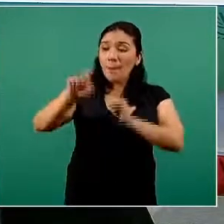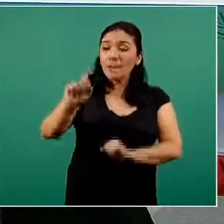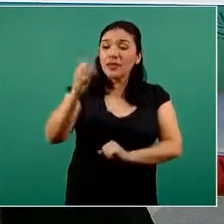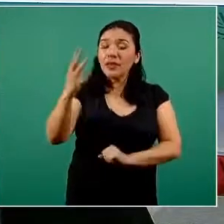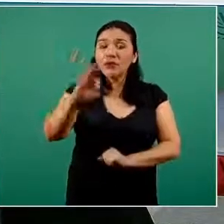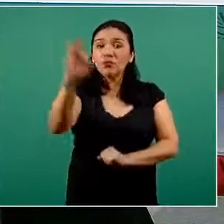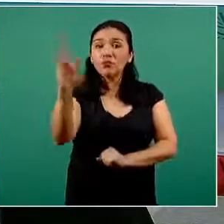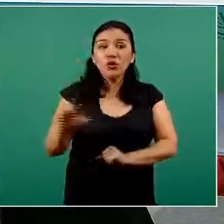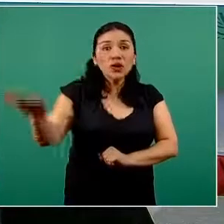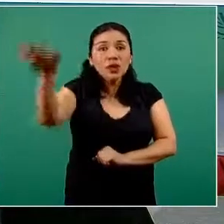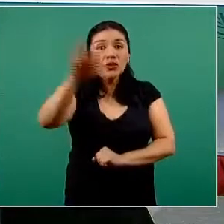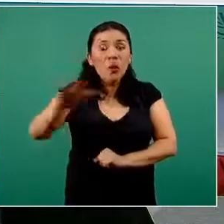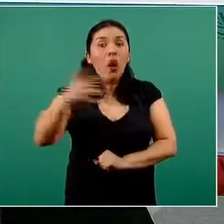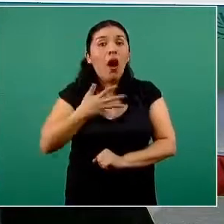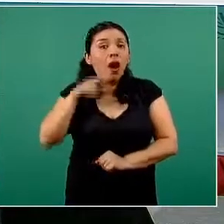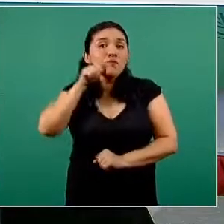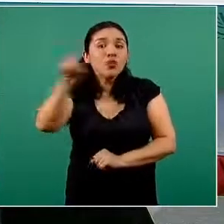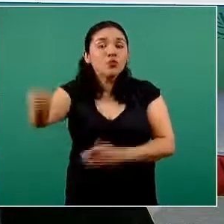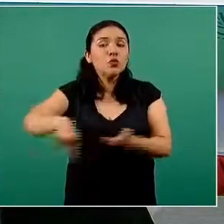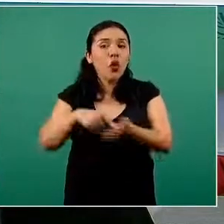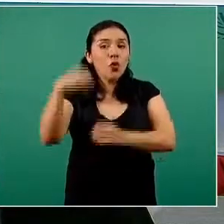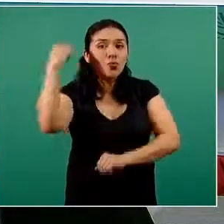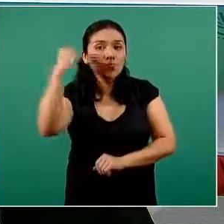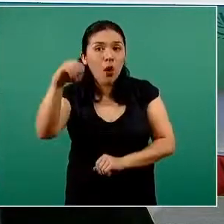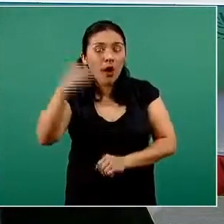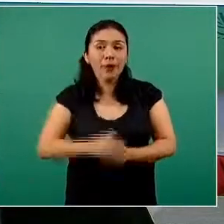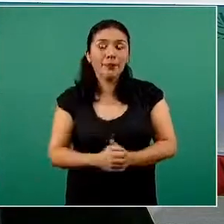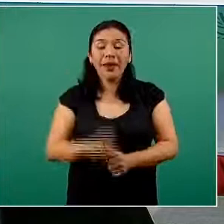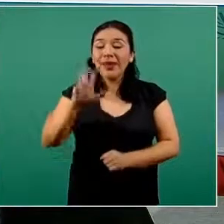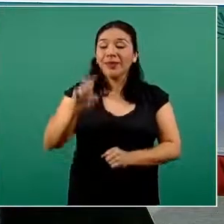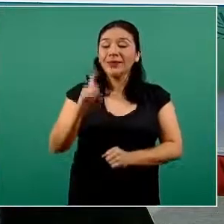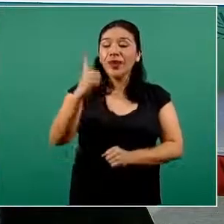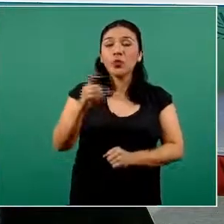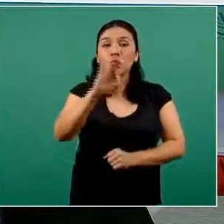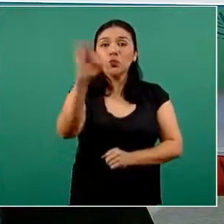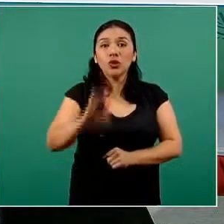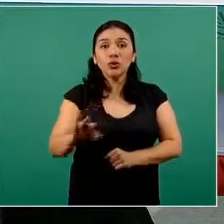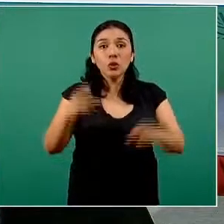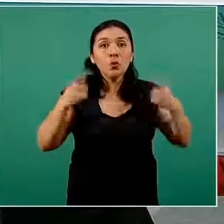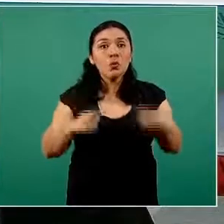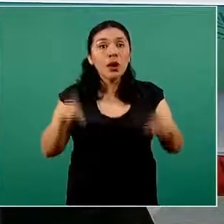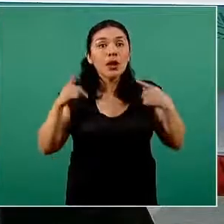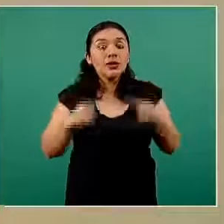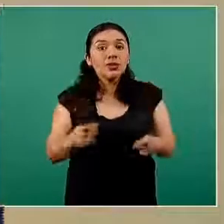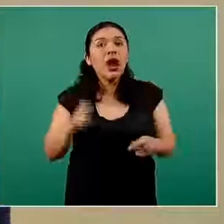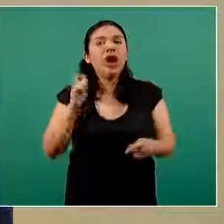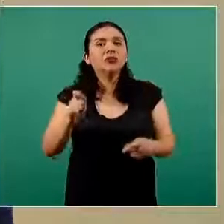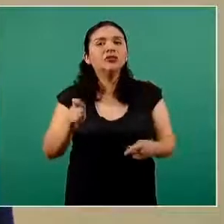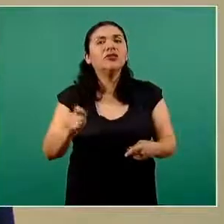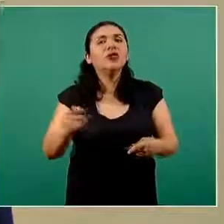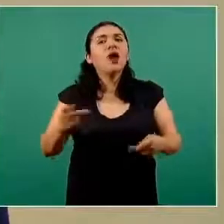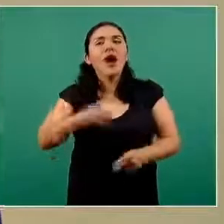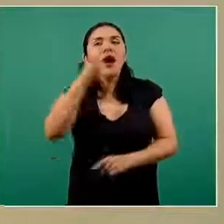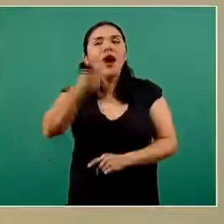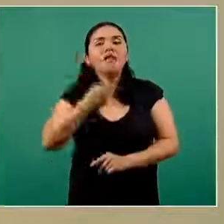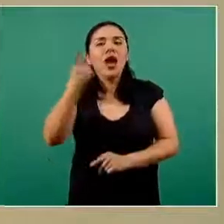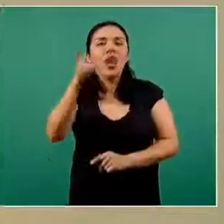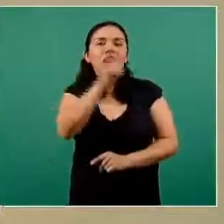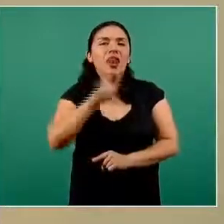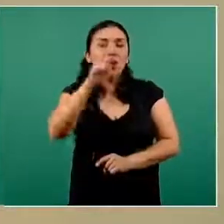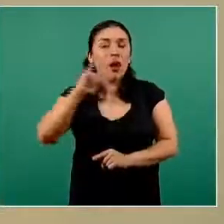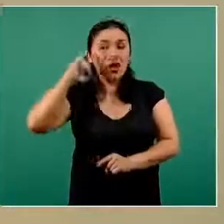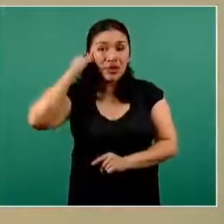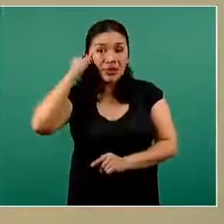municipios del país se encuentran en Oaxaca. Tenemos el 31% de población que se denomina hablante de la lengua